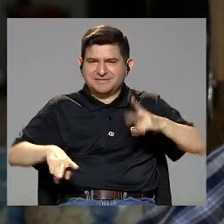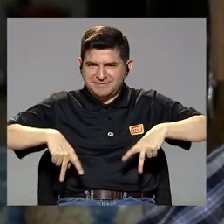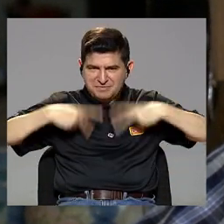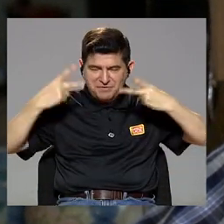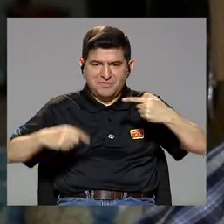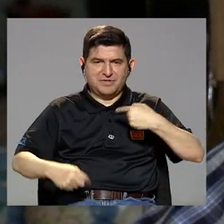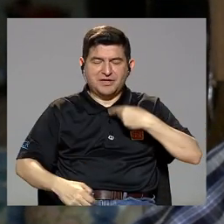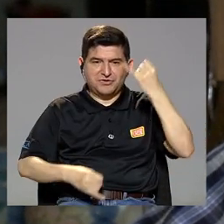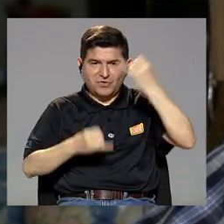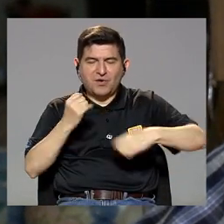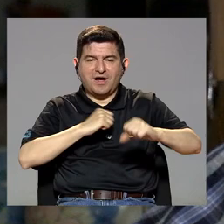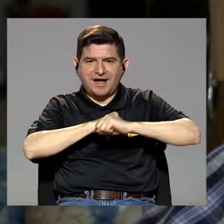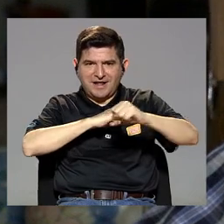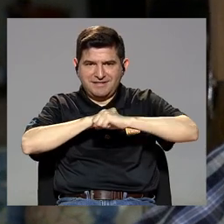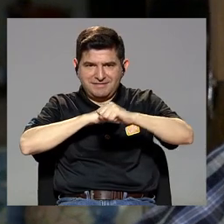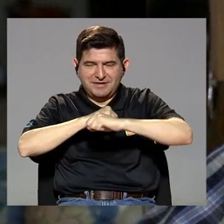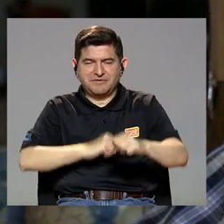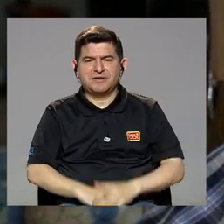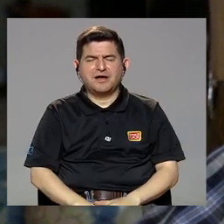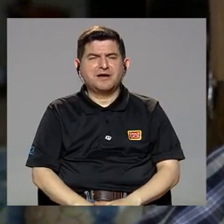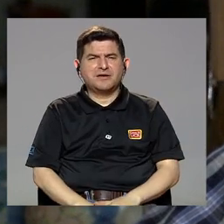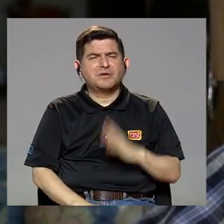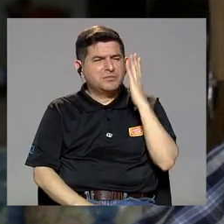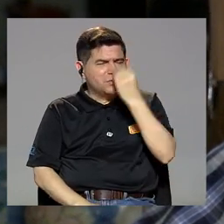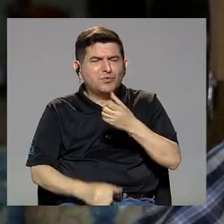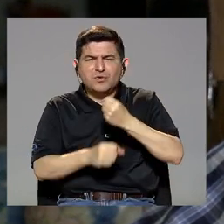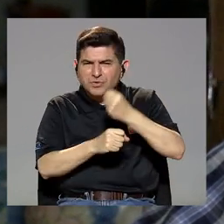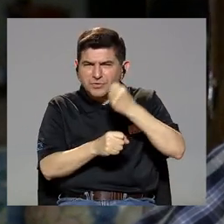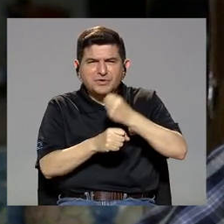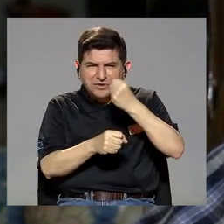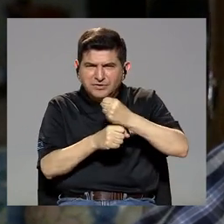terminó la campaña que fue muy linda trabajamos